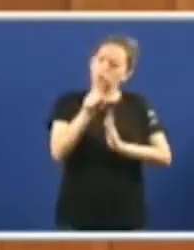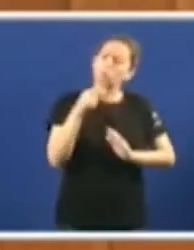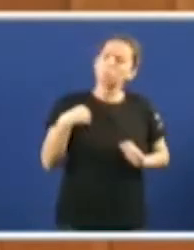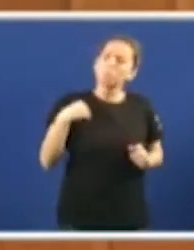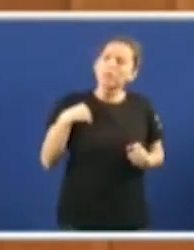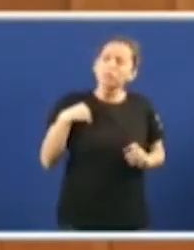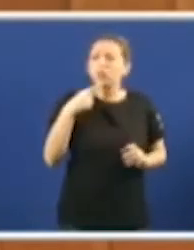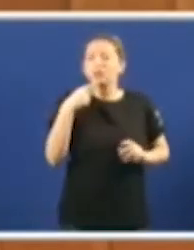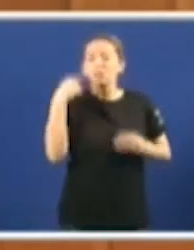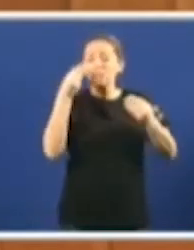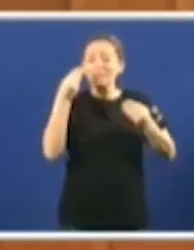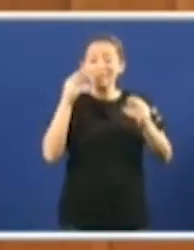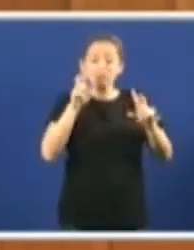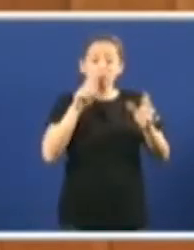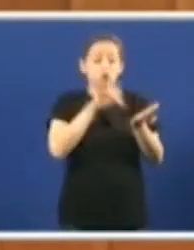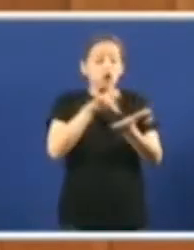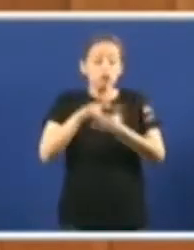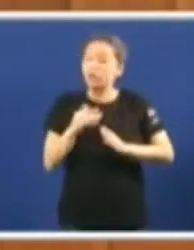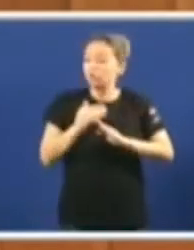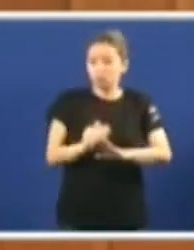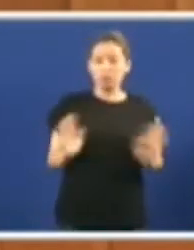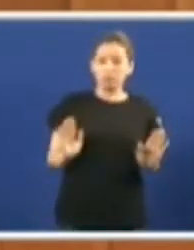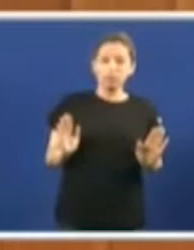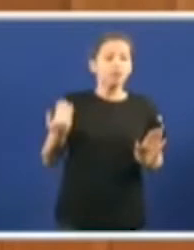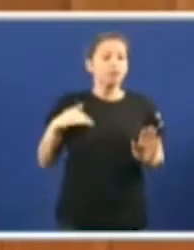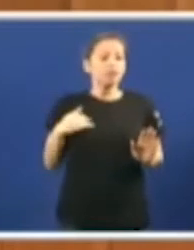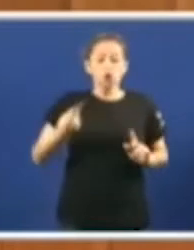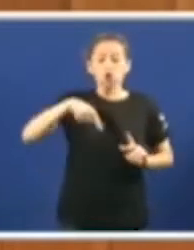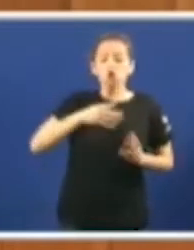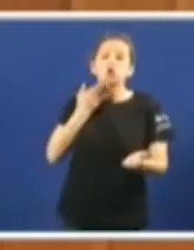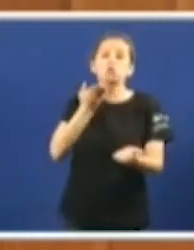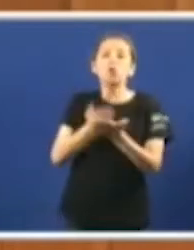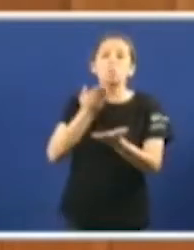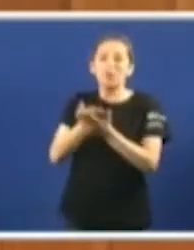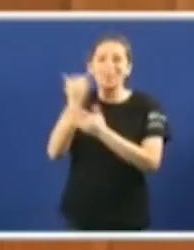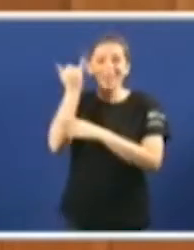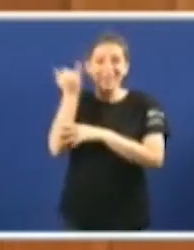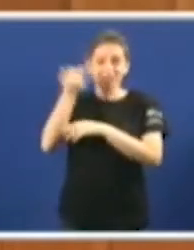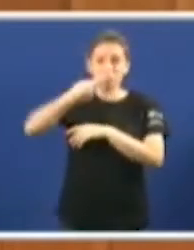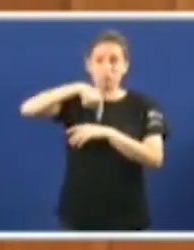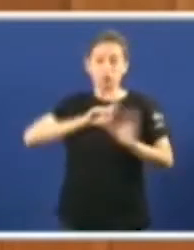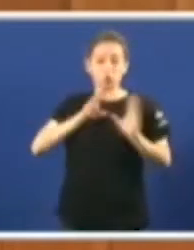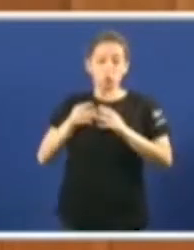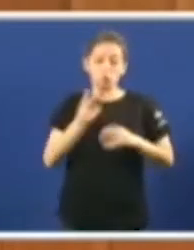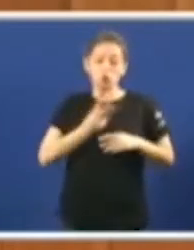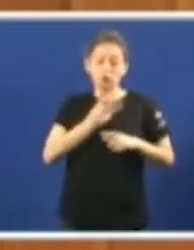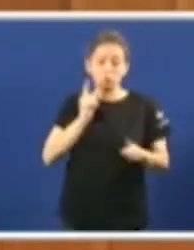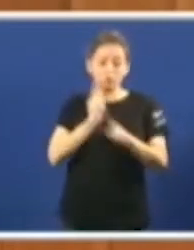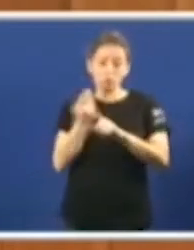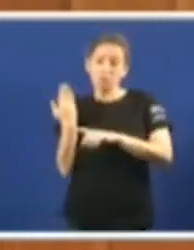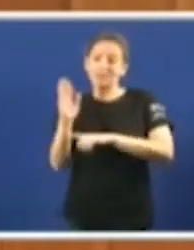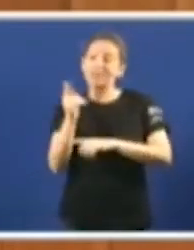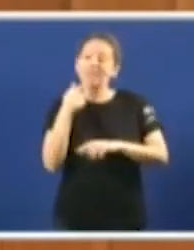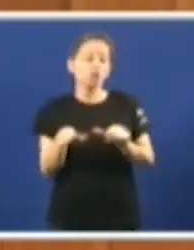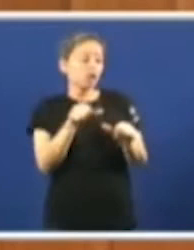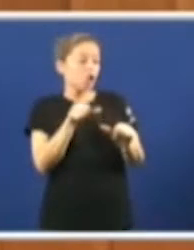facendo é suficiente, que xa se está facendo. Todo o que nos propomos nesta iniciativa que traemos hoxe os tres grupos da oposición xa se está facendo. Os